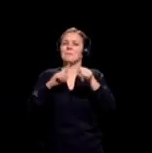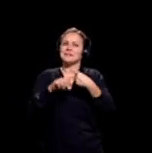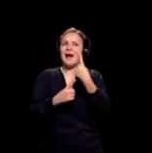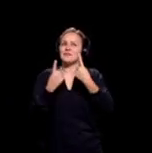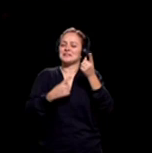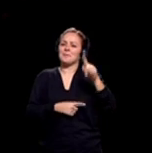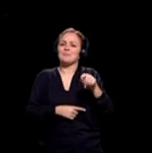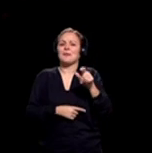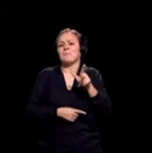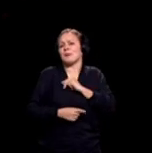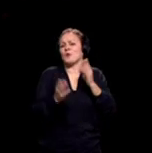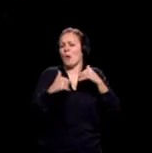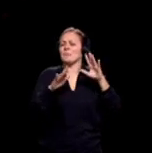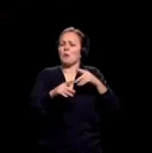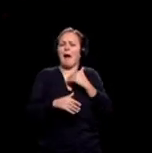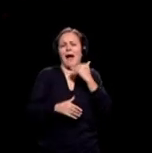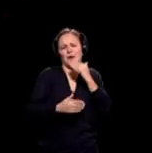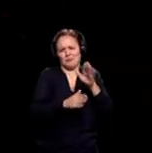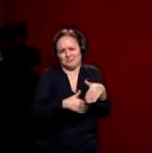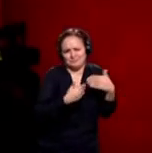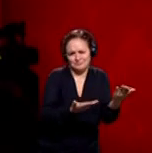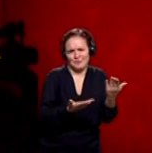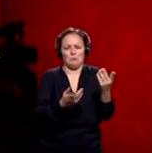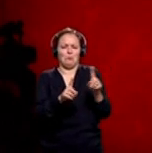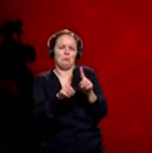chulean de las voces por un lado en un momento de su actuación.